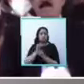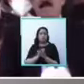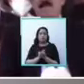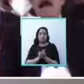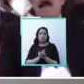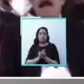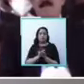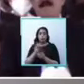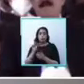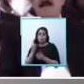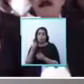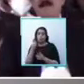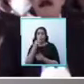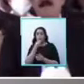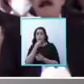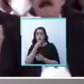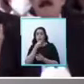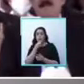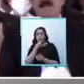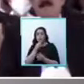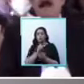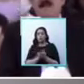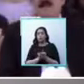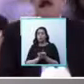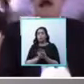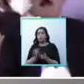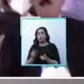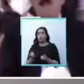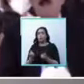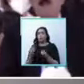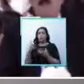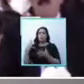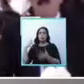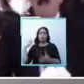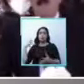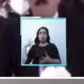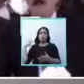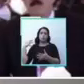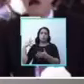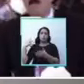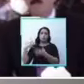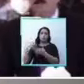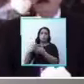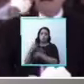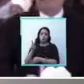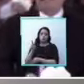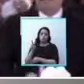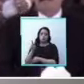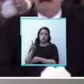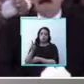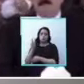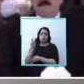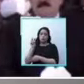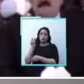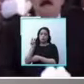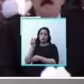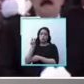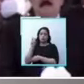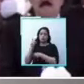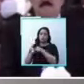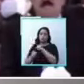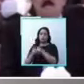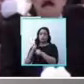hay expectativas. Ahora con el incremento del presupuesto, ¿verdad?, esperemos que se atiendan algunas